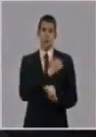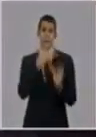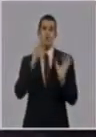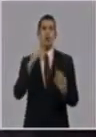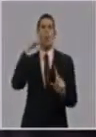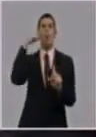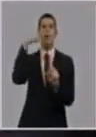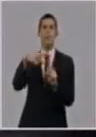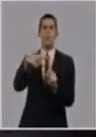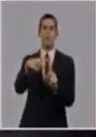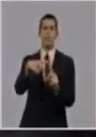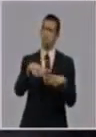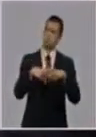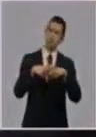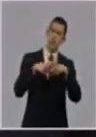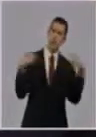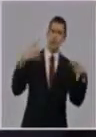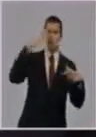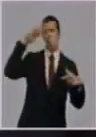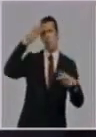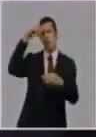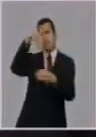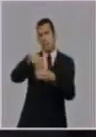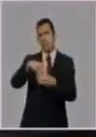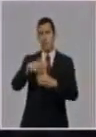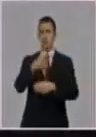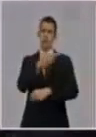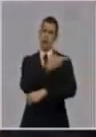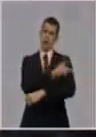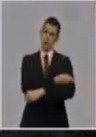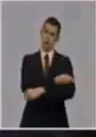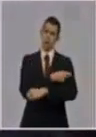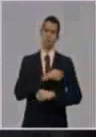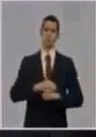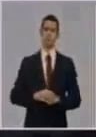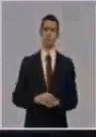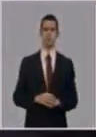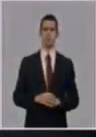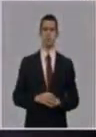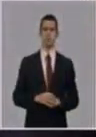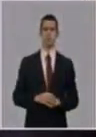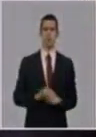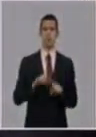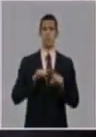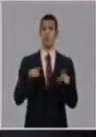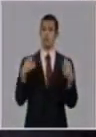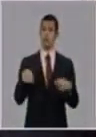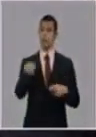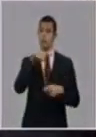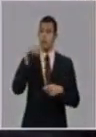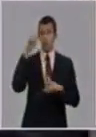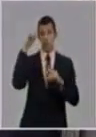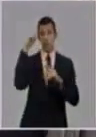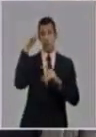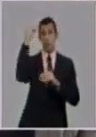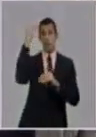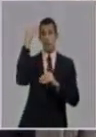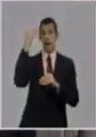reto enorme que la población debe entender lo que significa un desarrollo de este tipo en medio de la